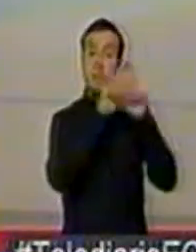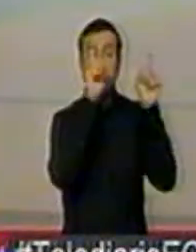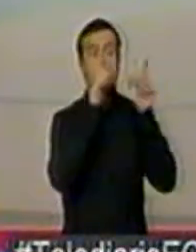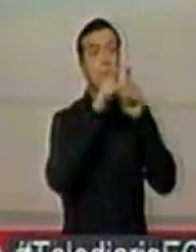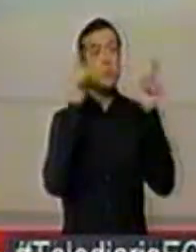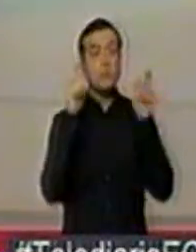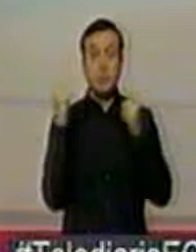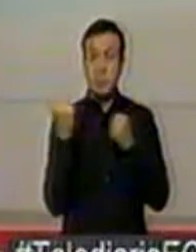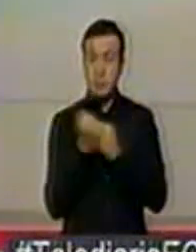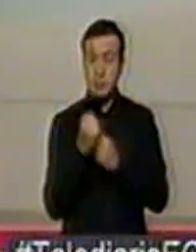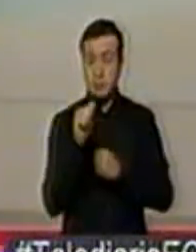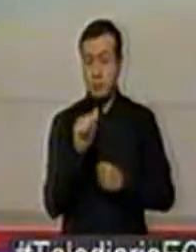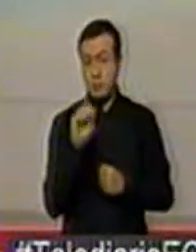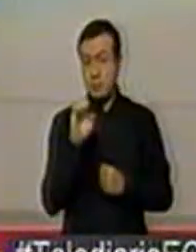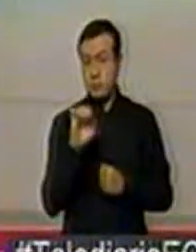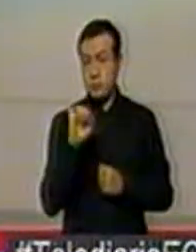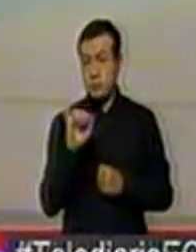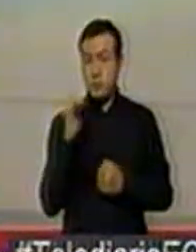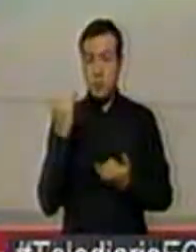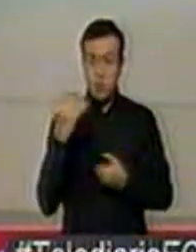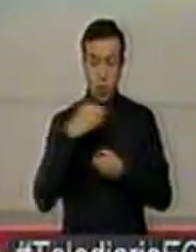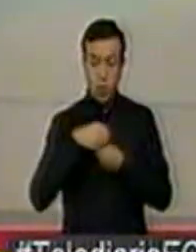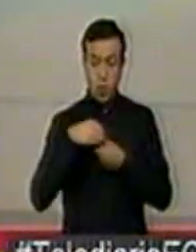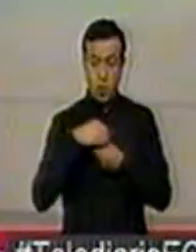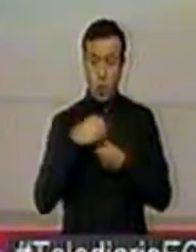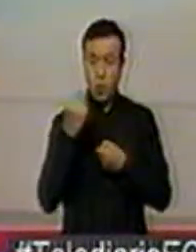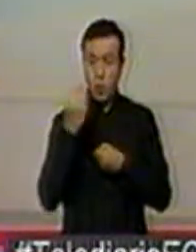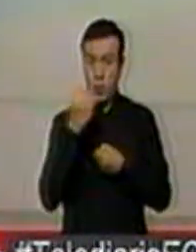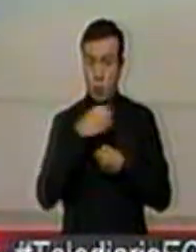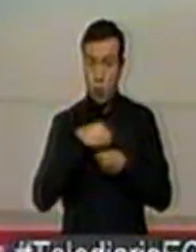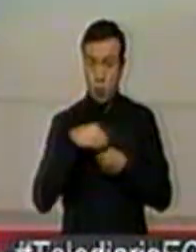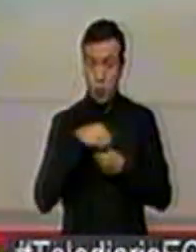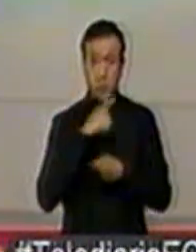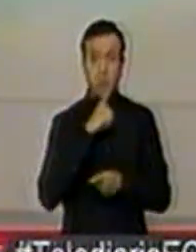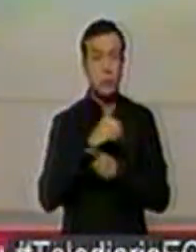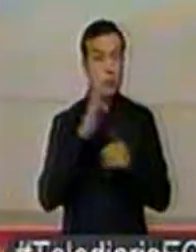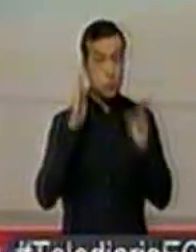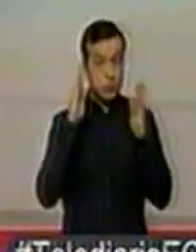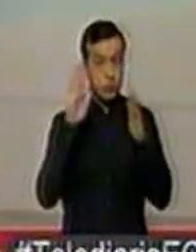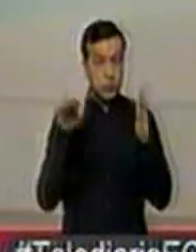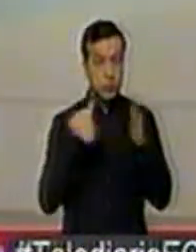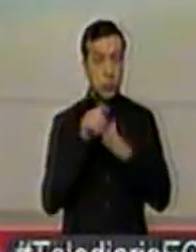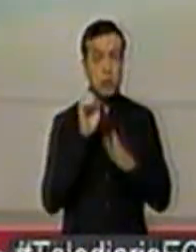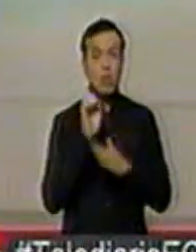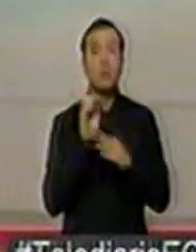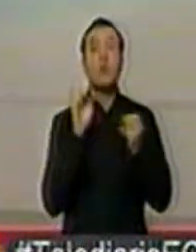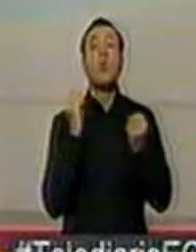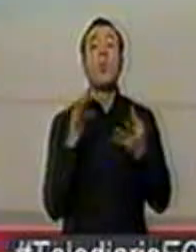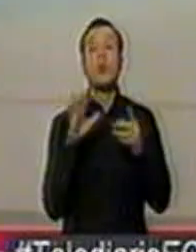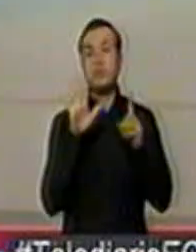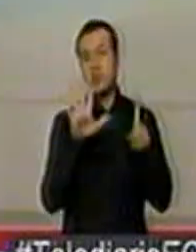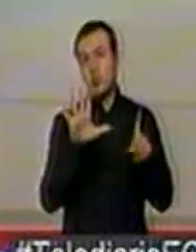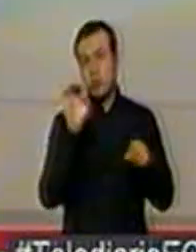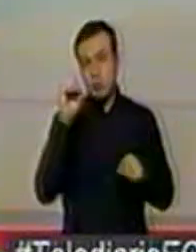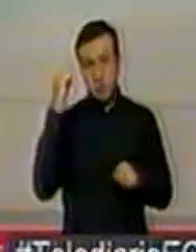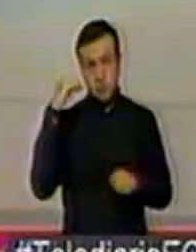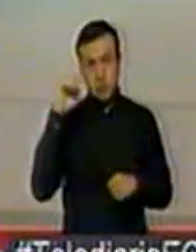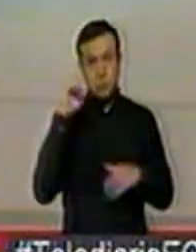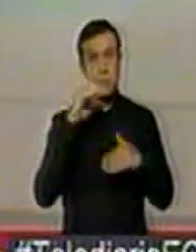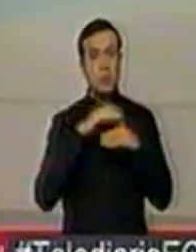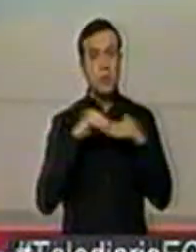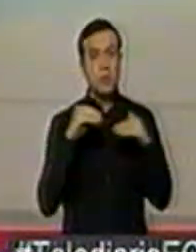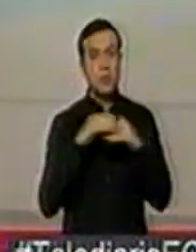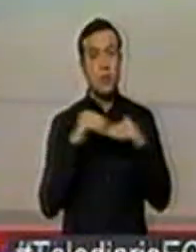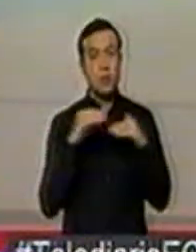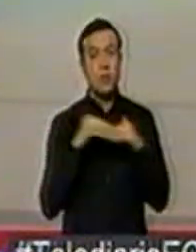plate en el fondo el día de hoy un capital semilla escuchen bien ecuatoriano de 60 millones de dólares que han